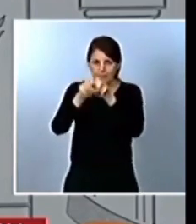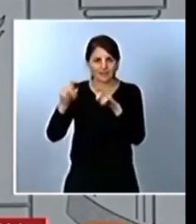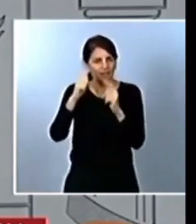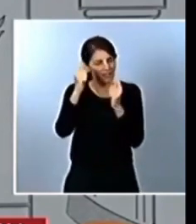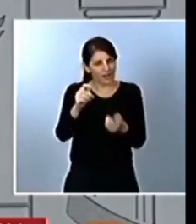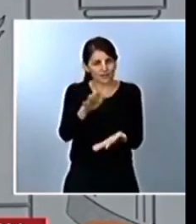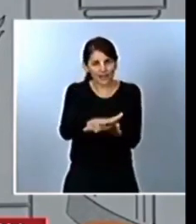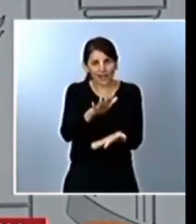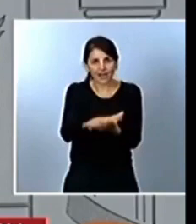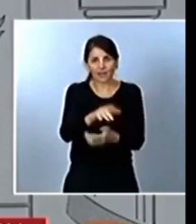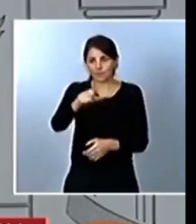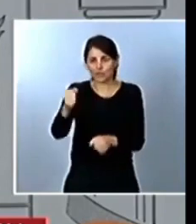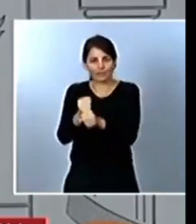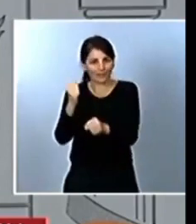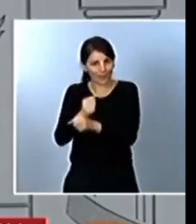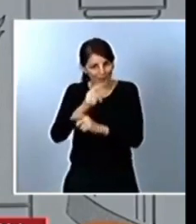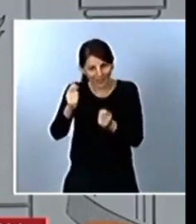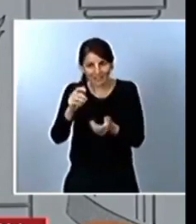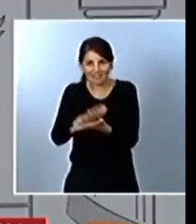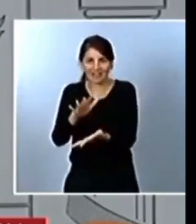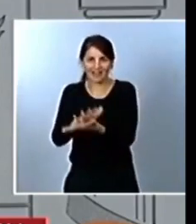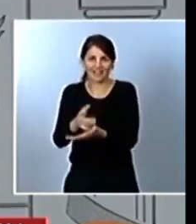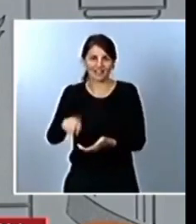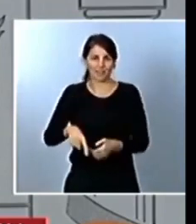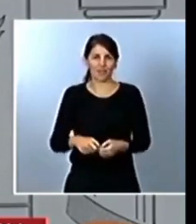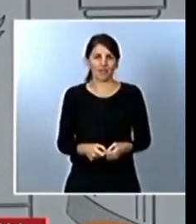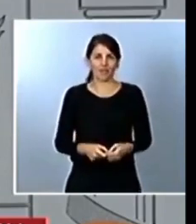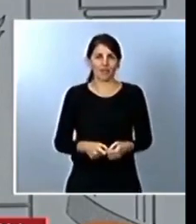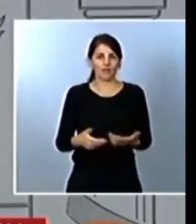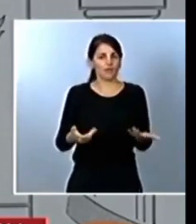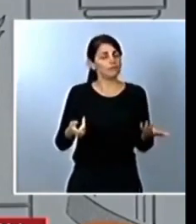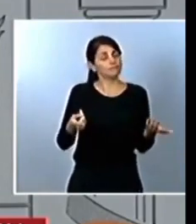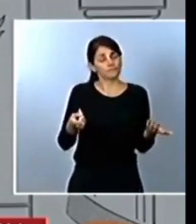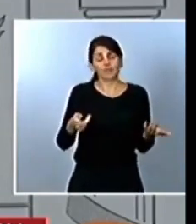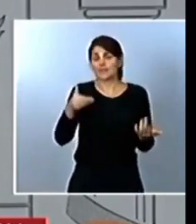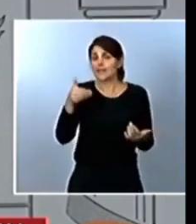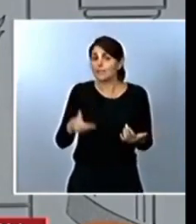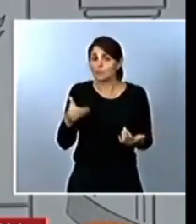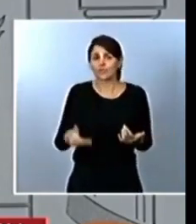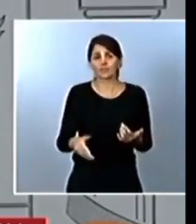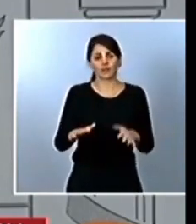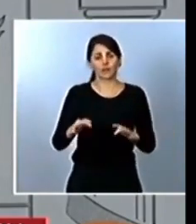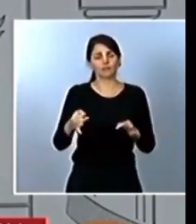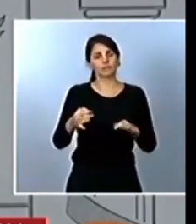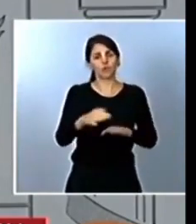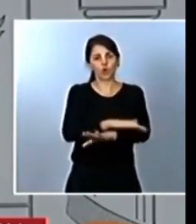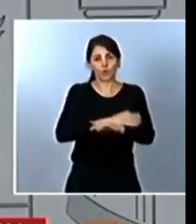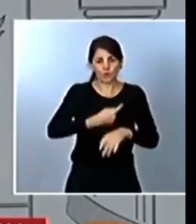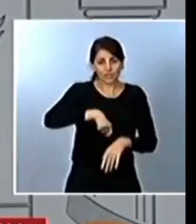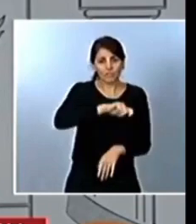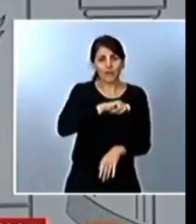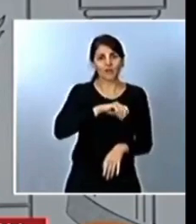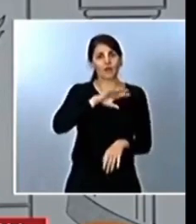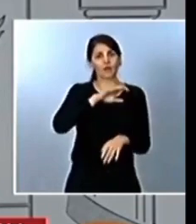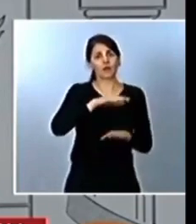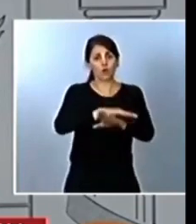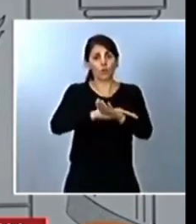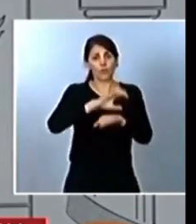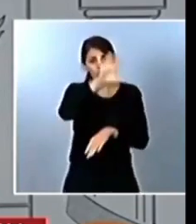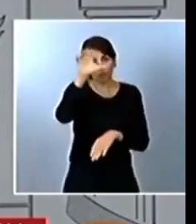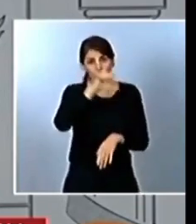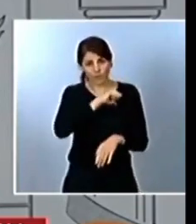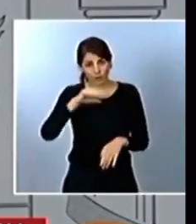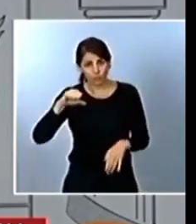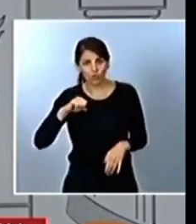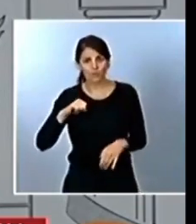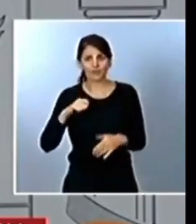también es fundamental, que las instituciones públicas, los gobiernos autonómicos y el Gobierno de España, pues también tengamos un horizonte